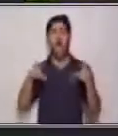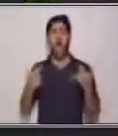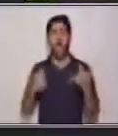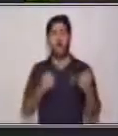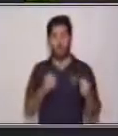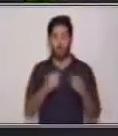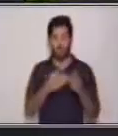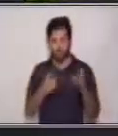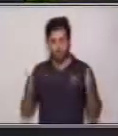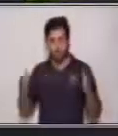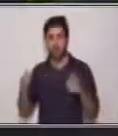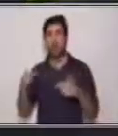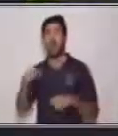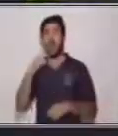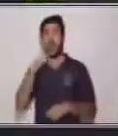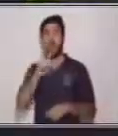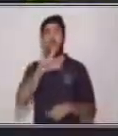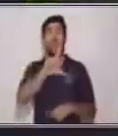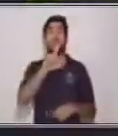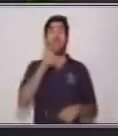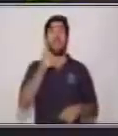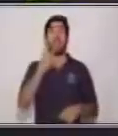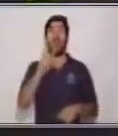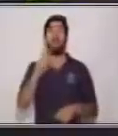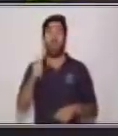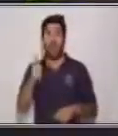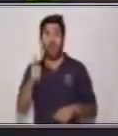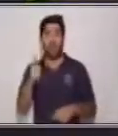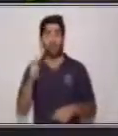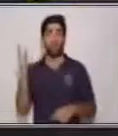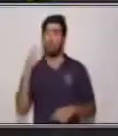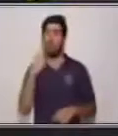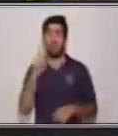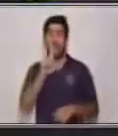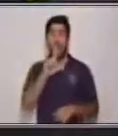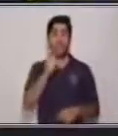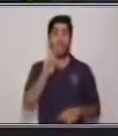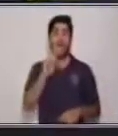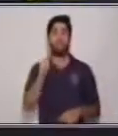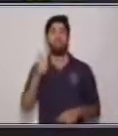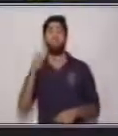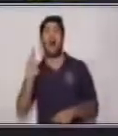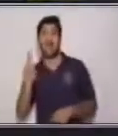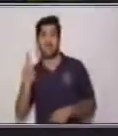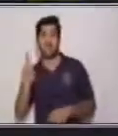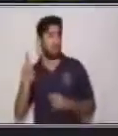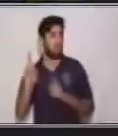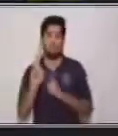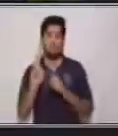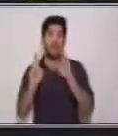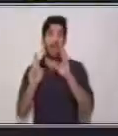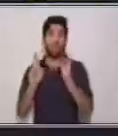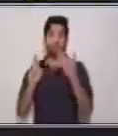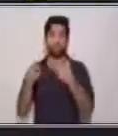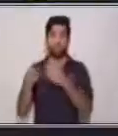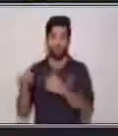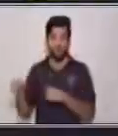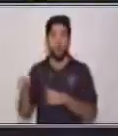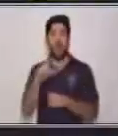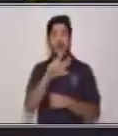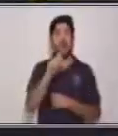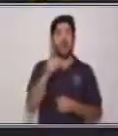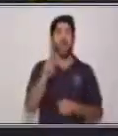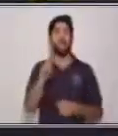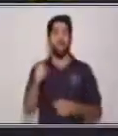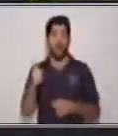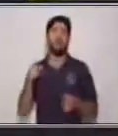dice lava y corta. Quiere decir que los verbos están en modo imperativo, ¿sí? En